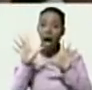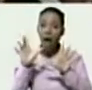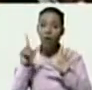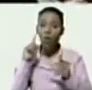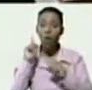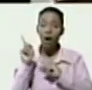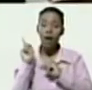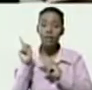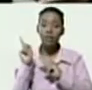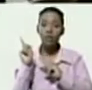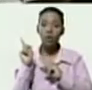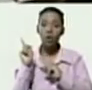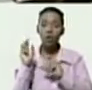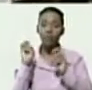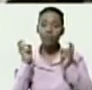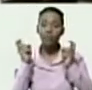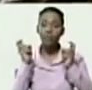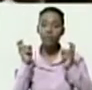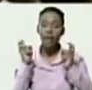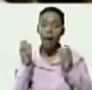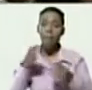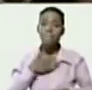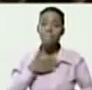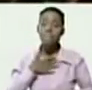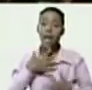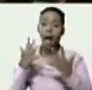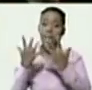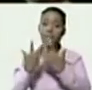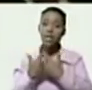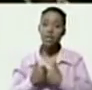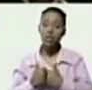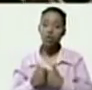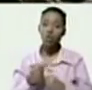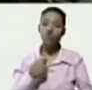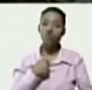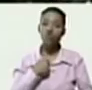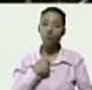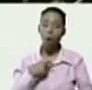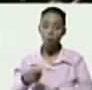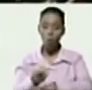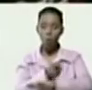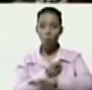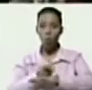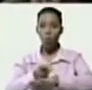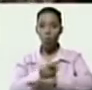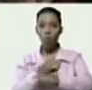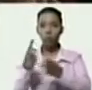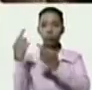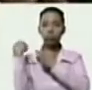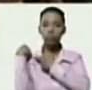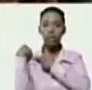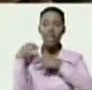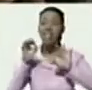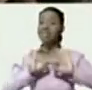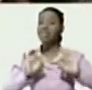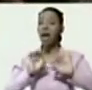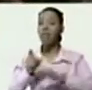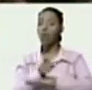solemnemente que en mi administración yo he gobernado. Nadie gobernó por